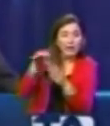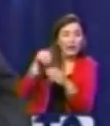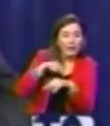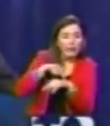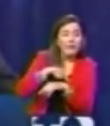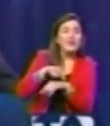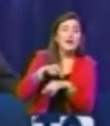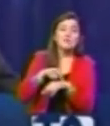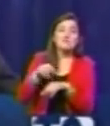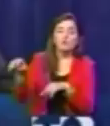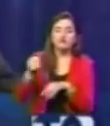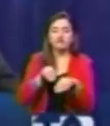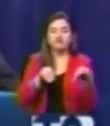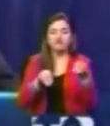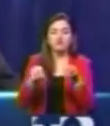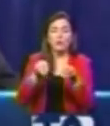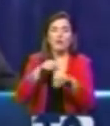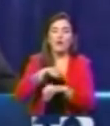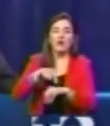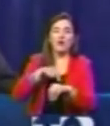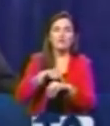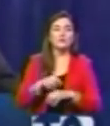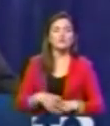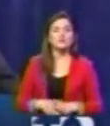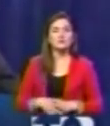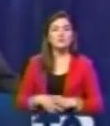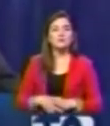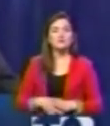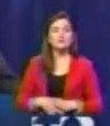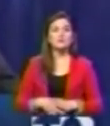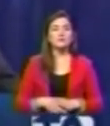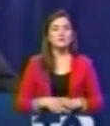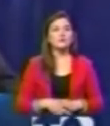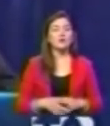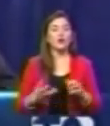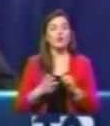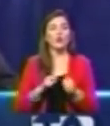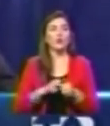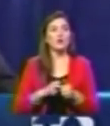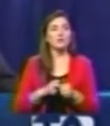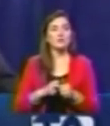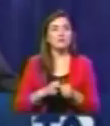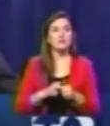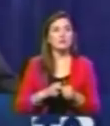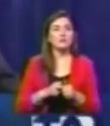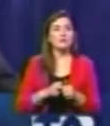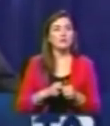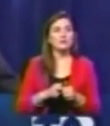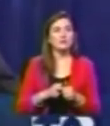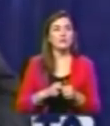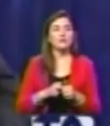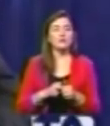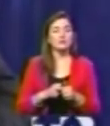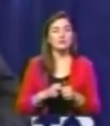Básicamente también la problemática que existe alrededor de lo que significa avanzar desde la perspectiva, por ejemplo, de un pacto